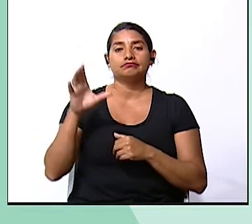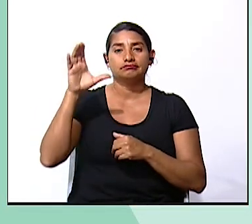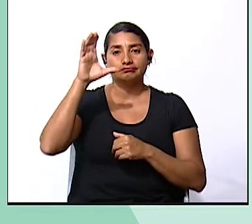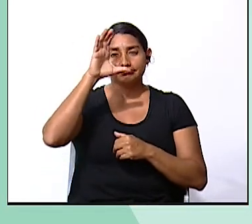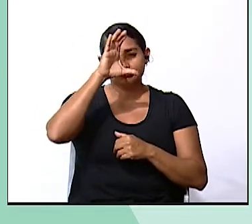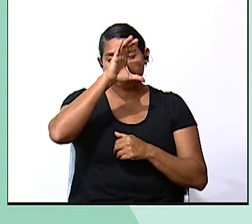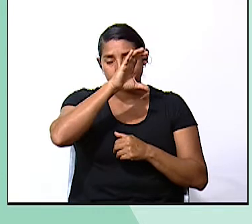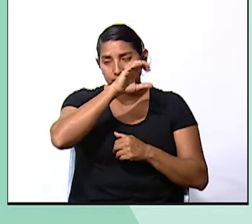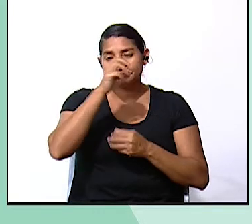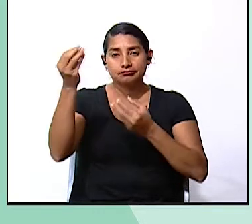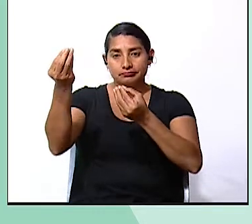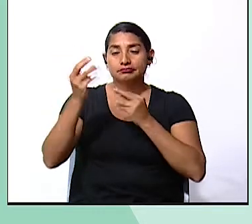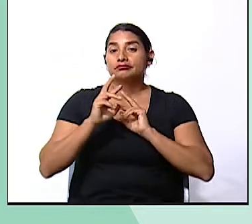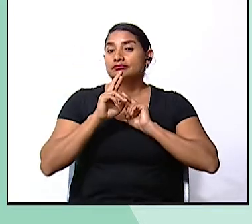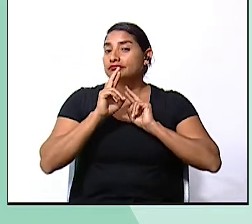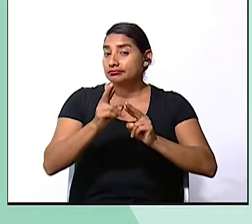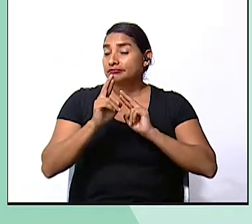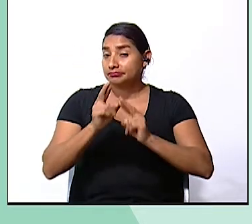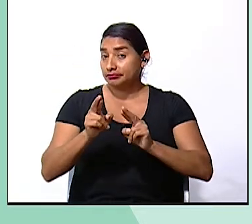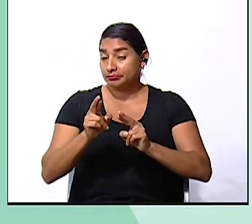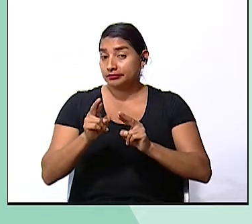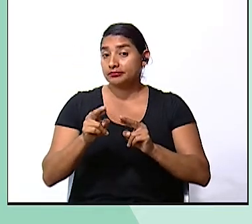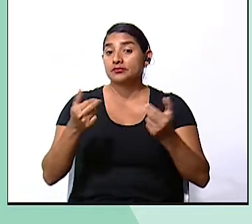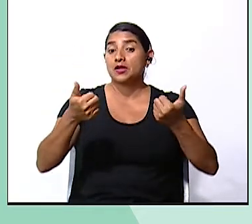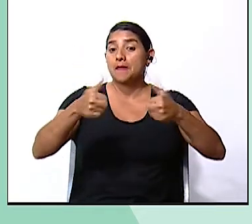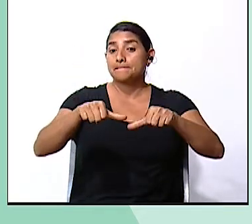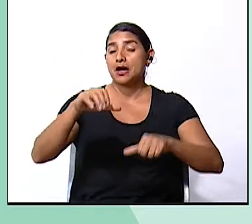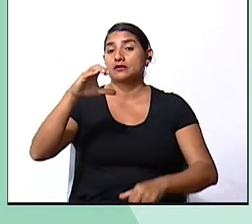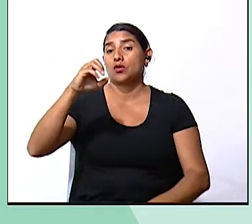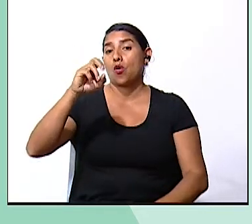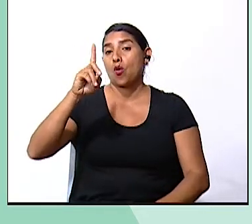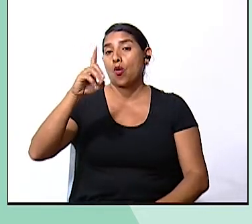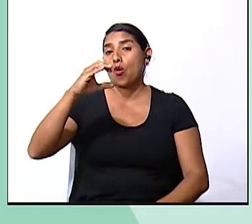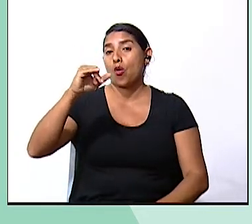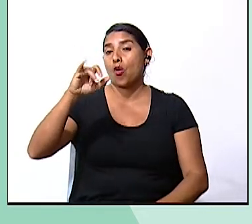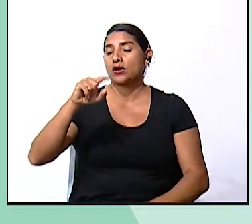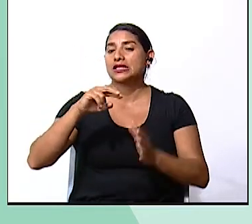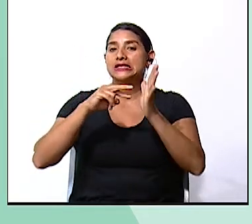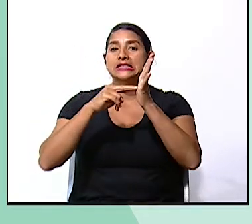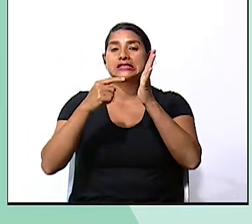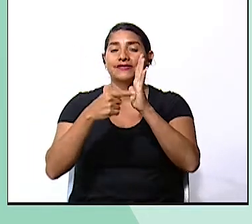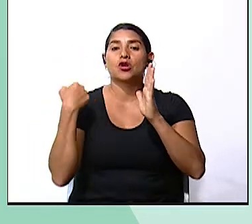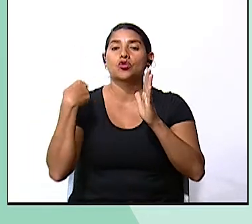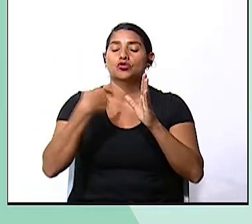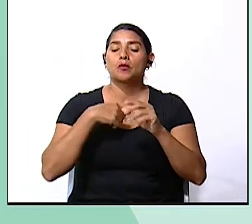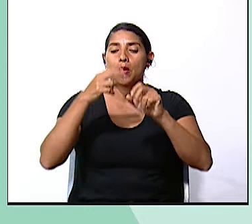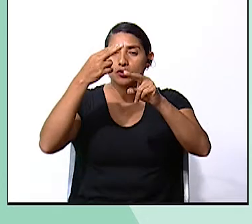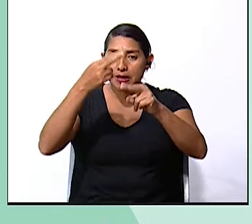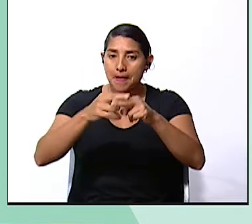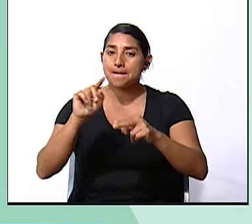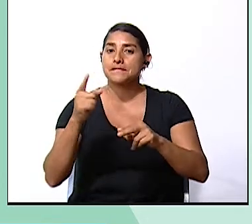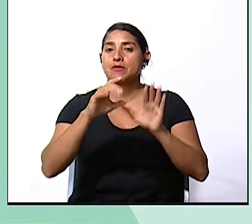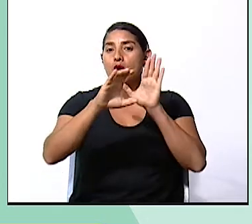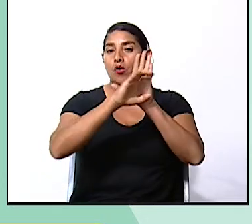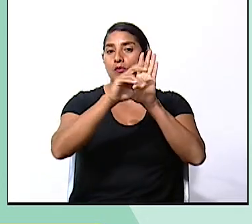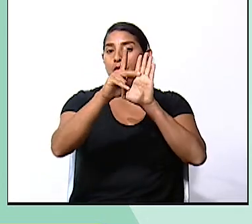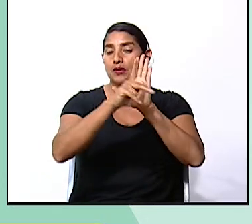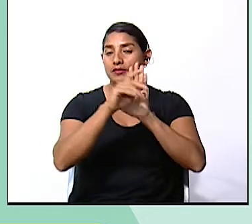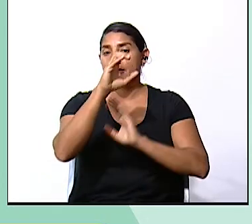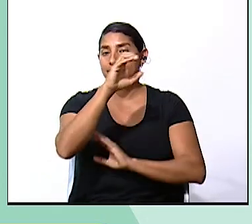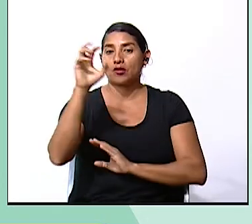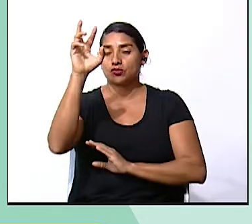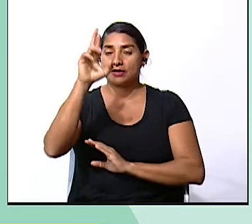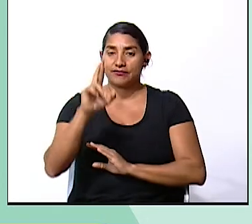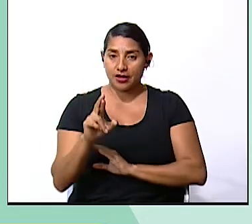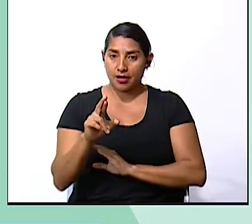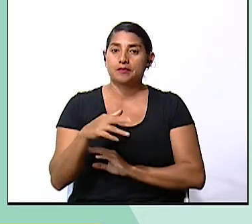Entonces ya tenemos la respuesta, ¿verdad? El Pacto de Concordia es lo que podemos llamar la primera constitución política